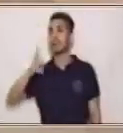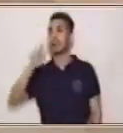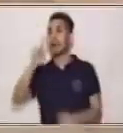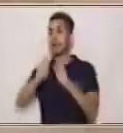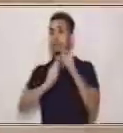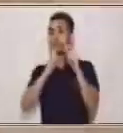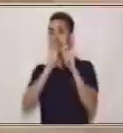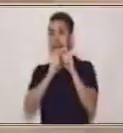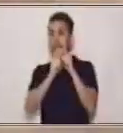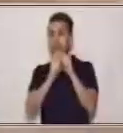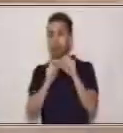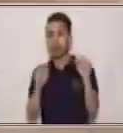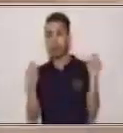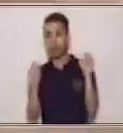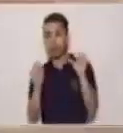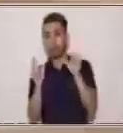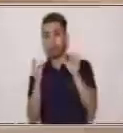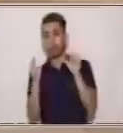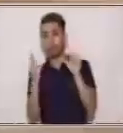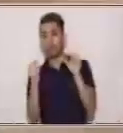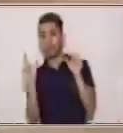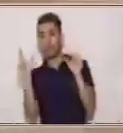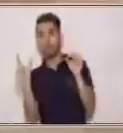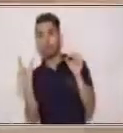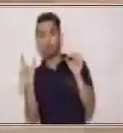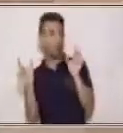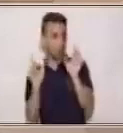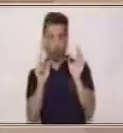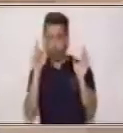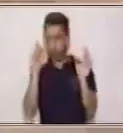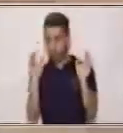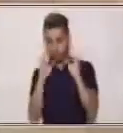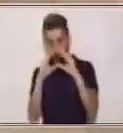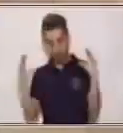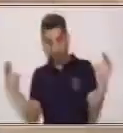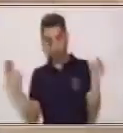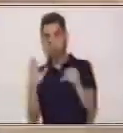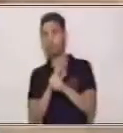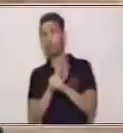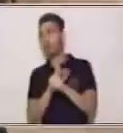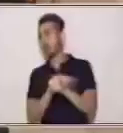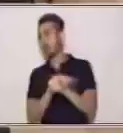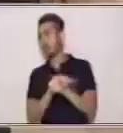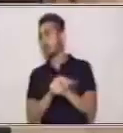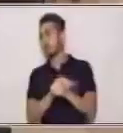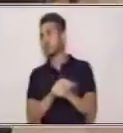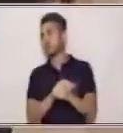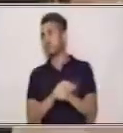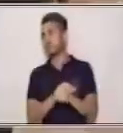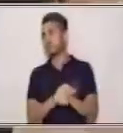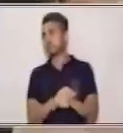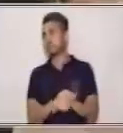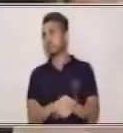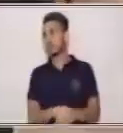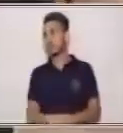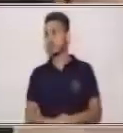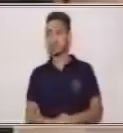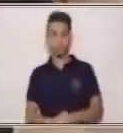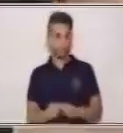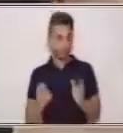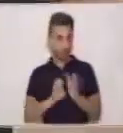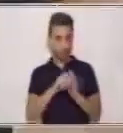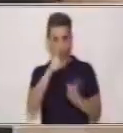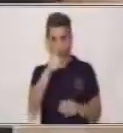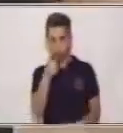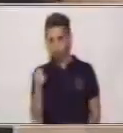exacto, no le puede faltar ni un pedazo. Recuerda que si tú vas a la panadería o a la pastelería y compras un